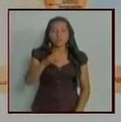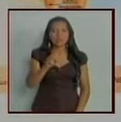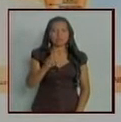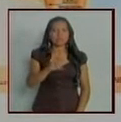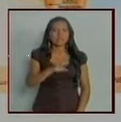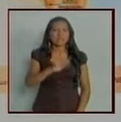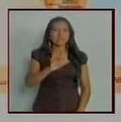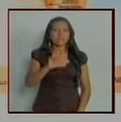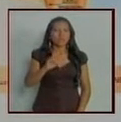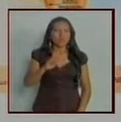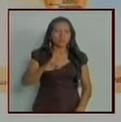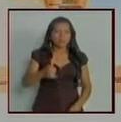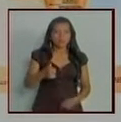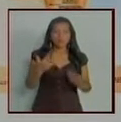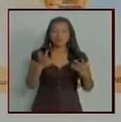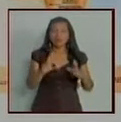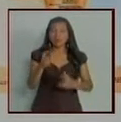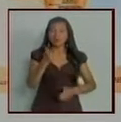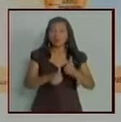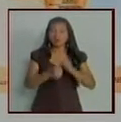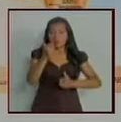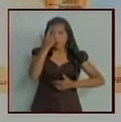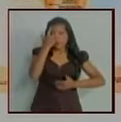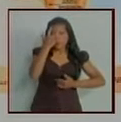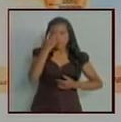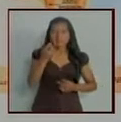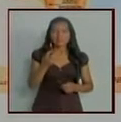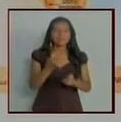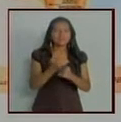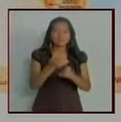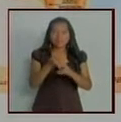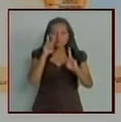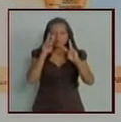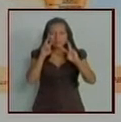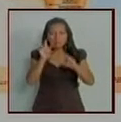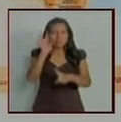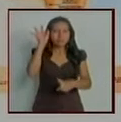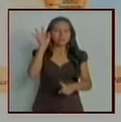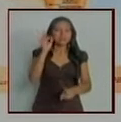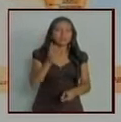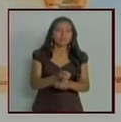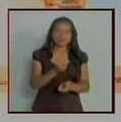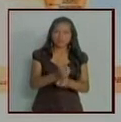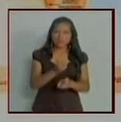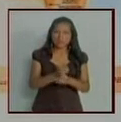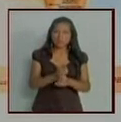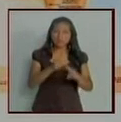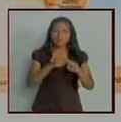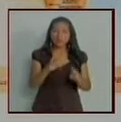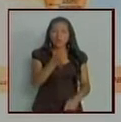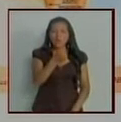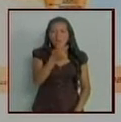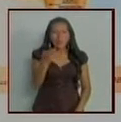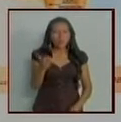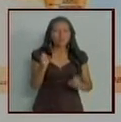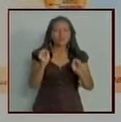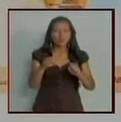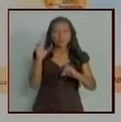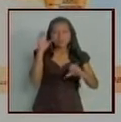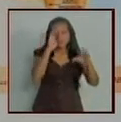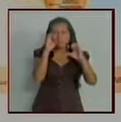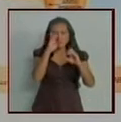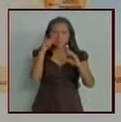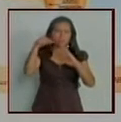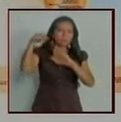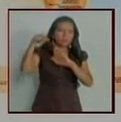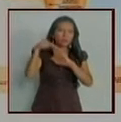hiperbilirrubinemia. Tenemos alteraciones donde las lesiones son difíciles de diagnosticar. Sin embargo, tenemos ciertos estudios que podemos hacer para ver lesiones a